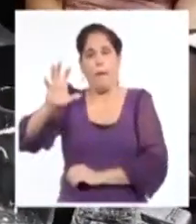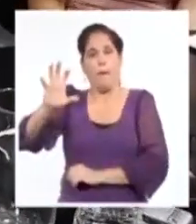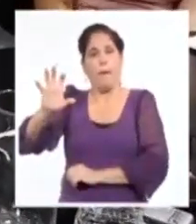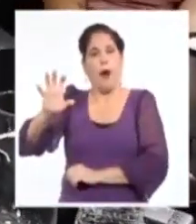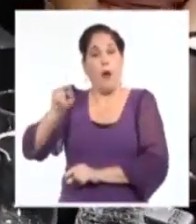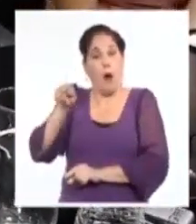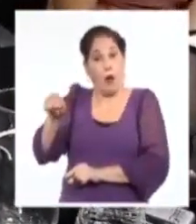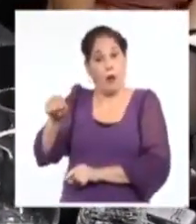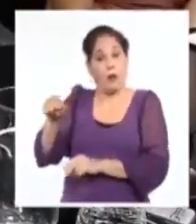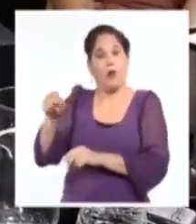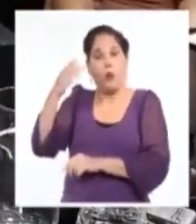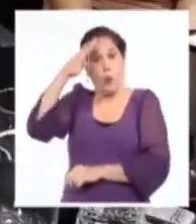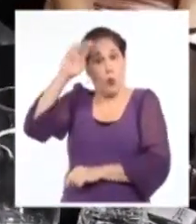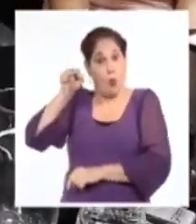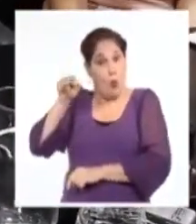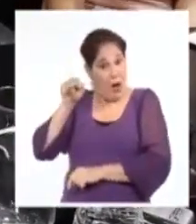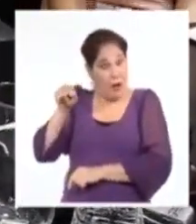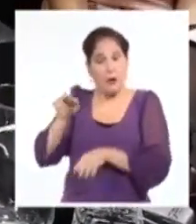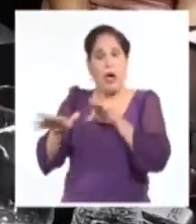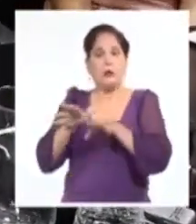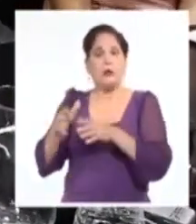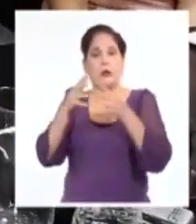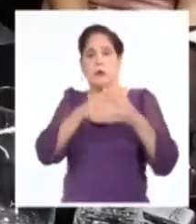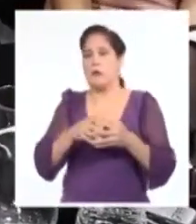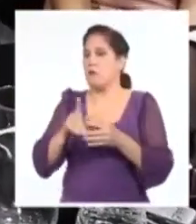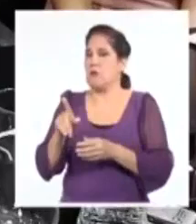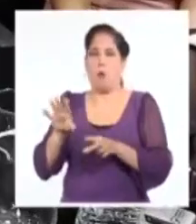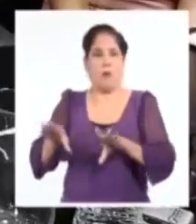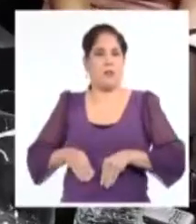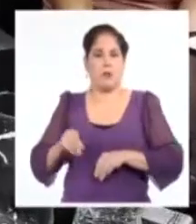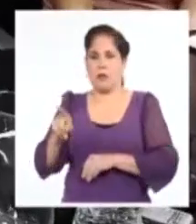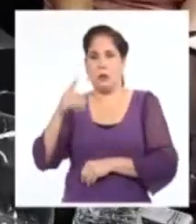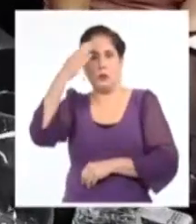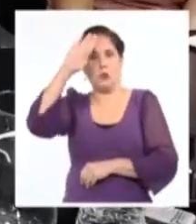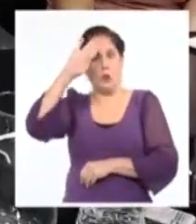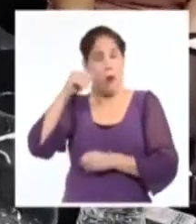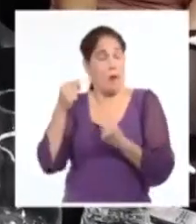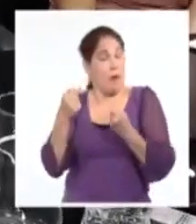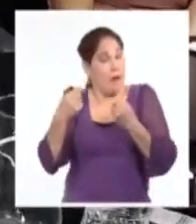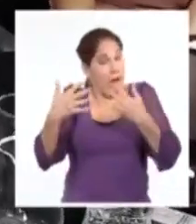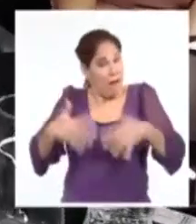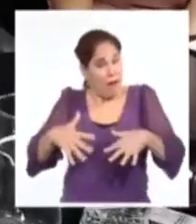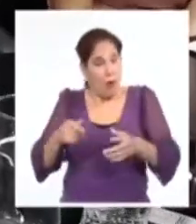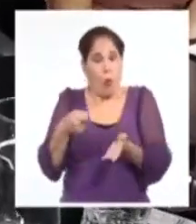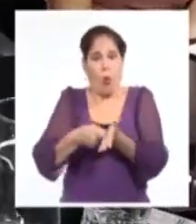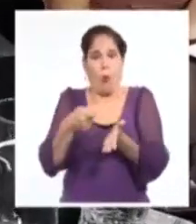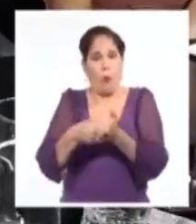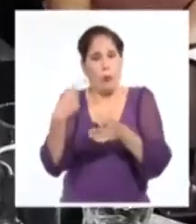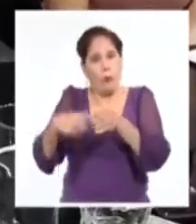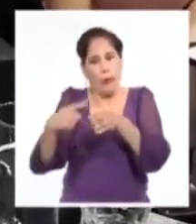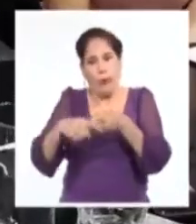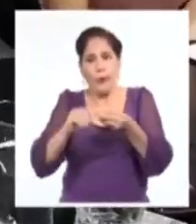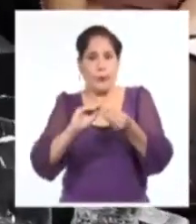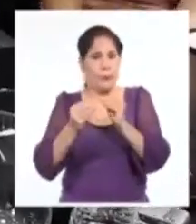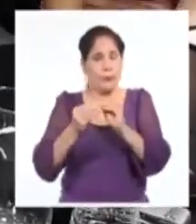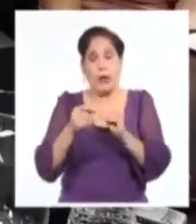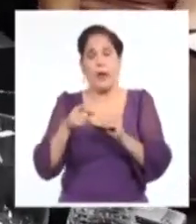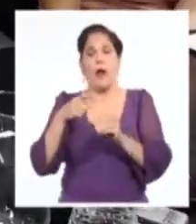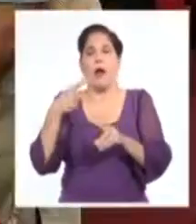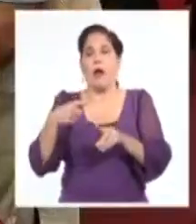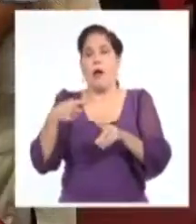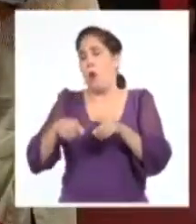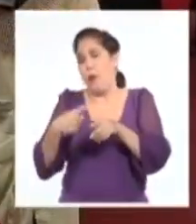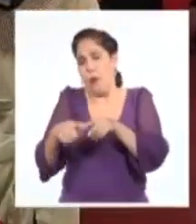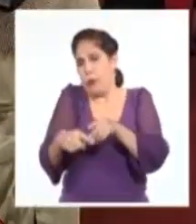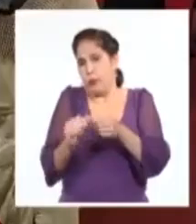donde Estados Unidos tiene acciones e influencias. Se sigue encareciendo también la compra de implementos y otros